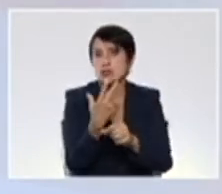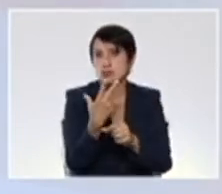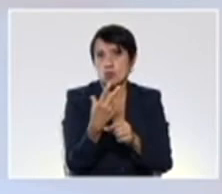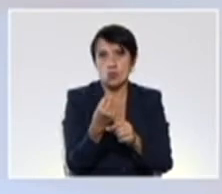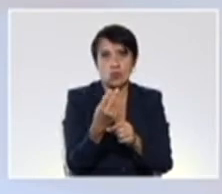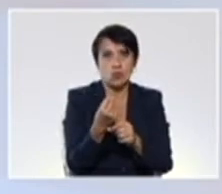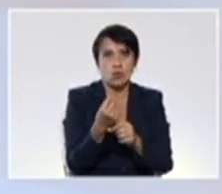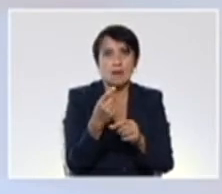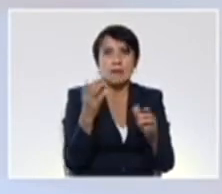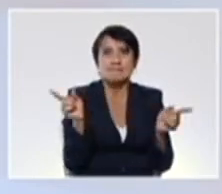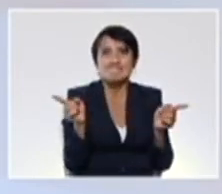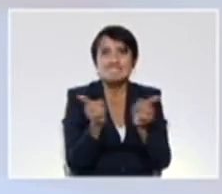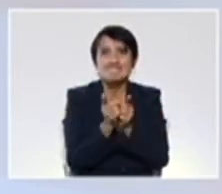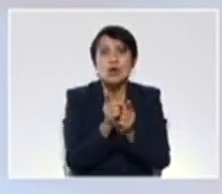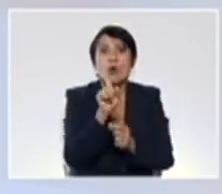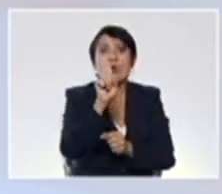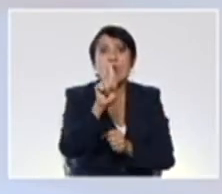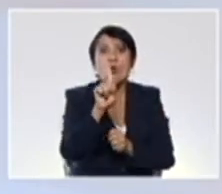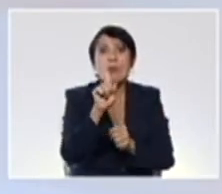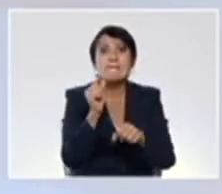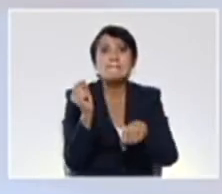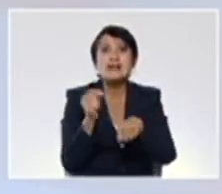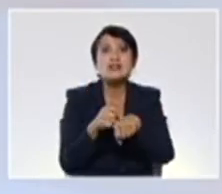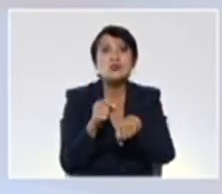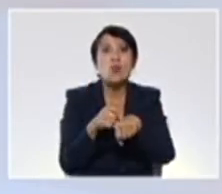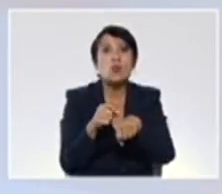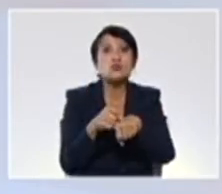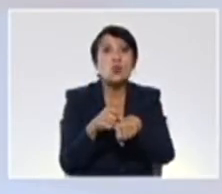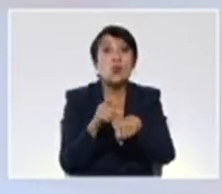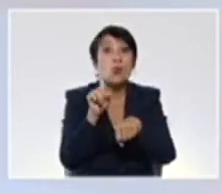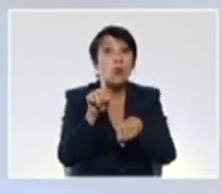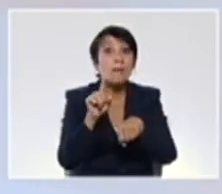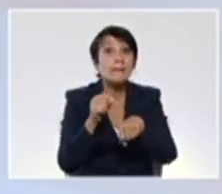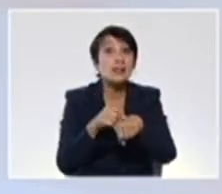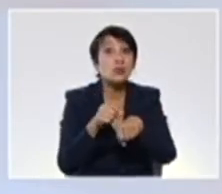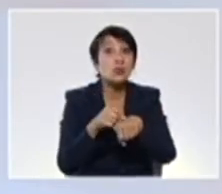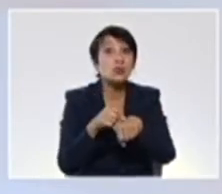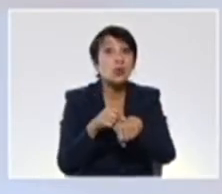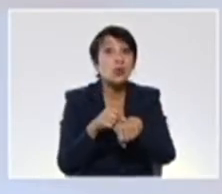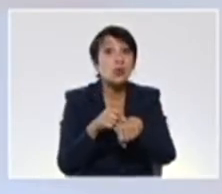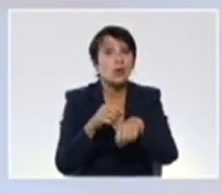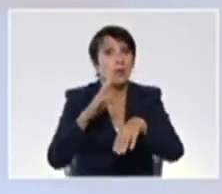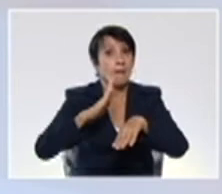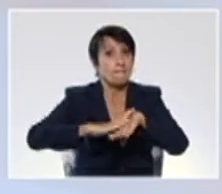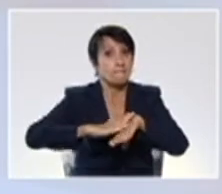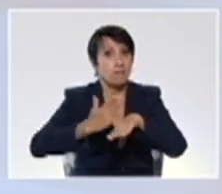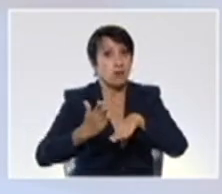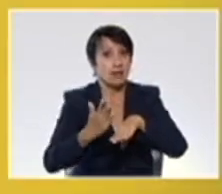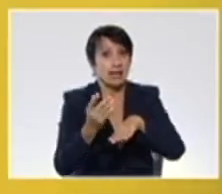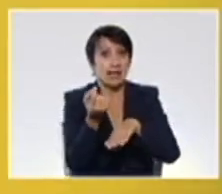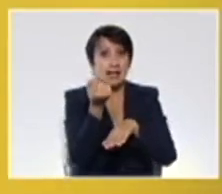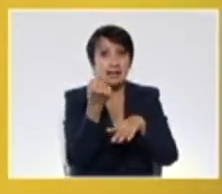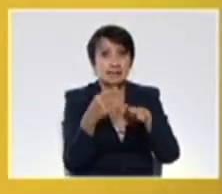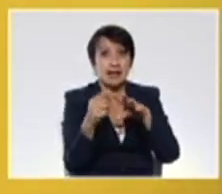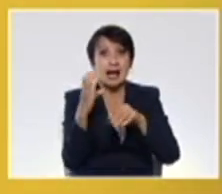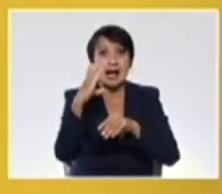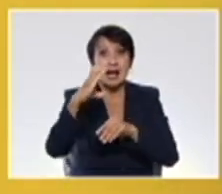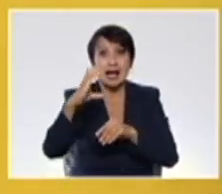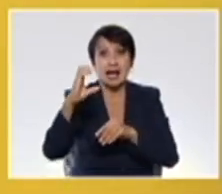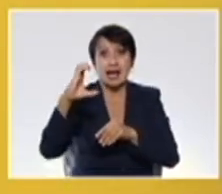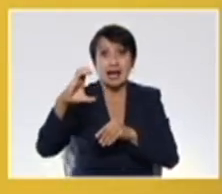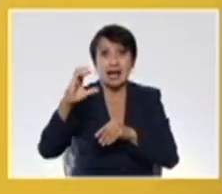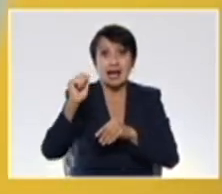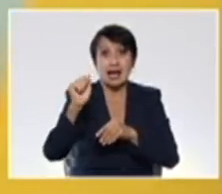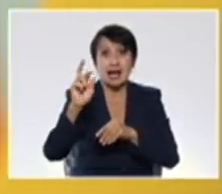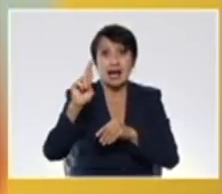muchachos, como máximo 1 minuto de uso, porque aparte de este carbón que se puede desgastar, fíjense